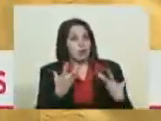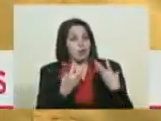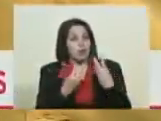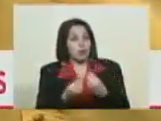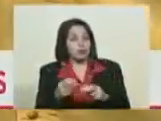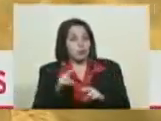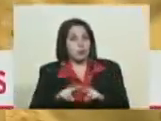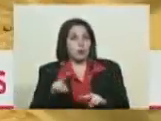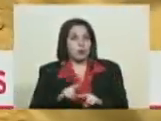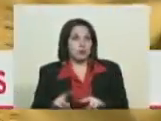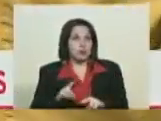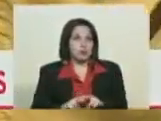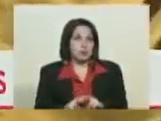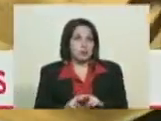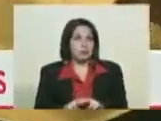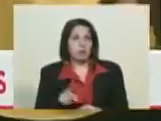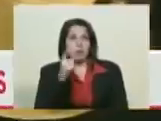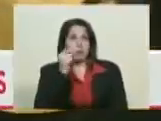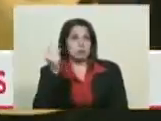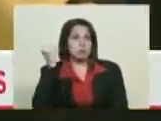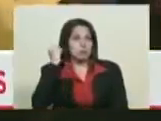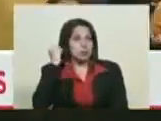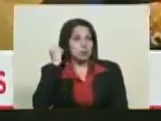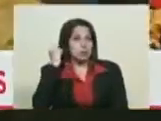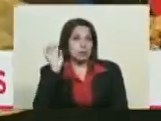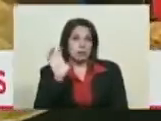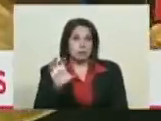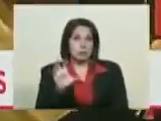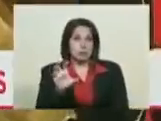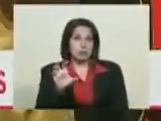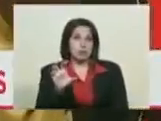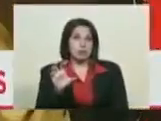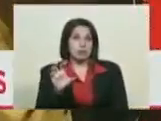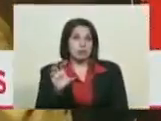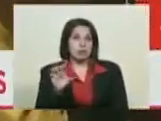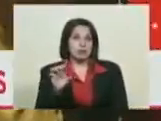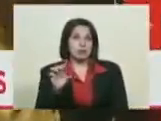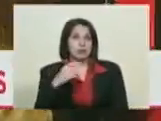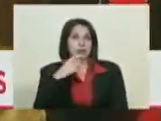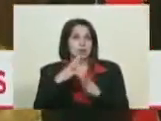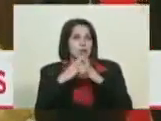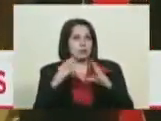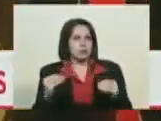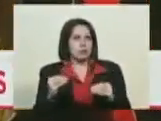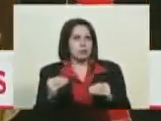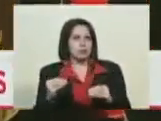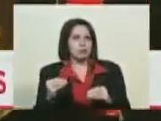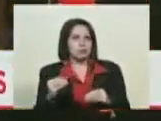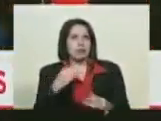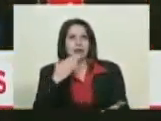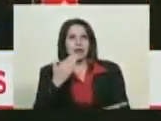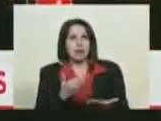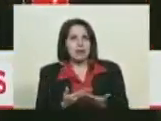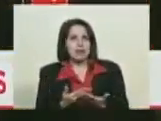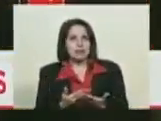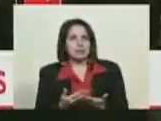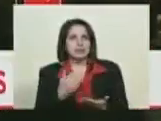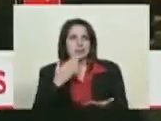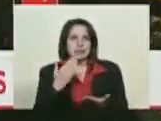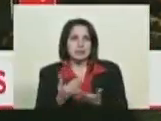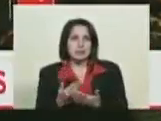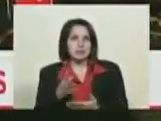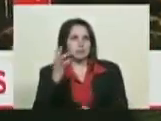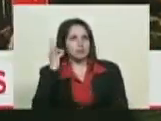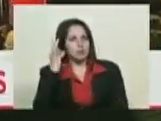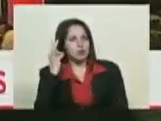niños, por las niñas de la patria, por ellos hacemos todo. Gracias, mujer buena